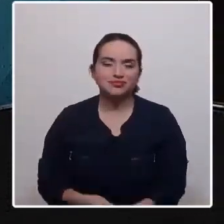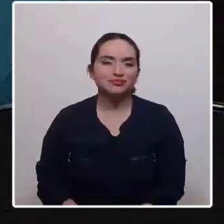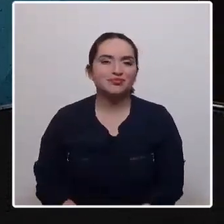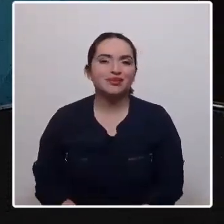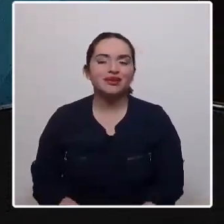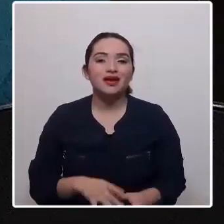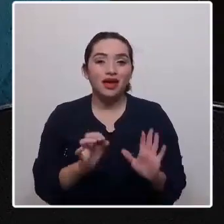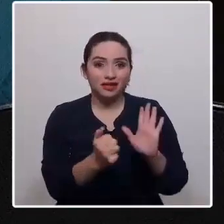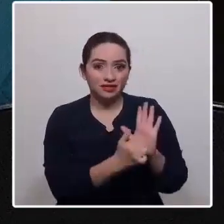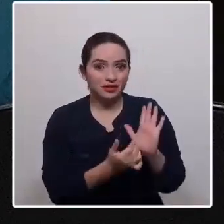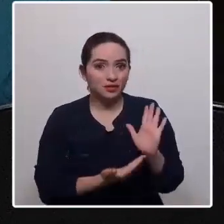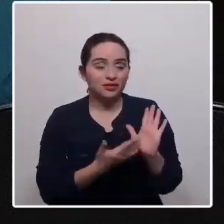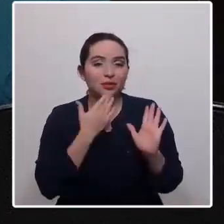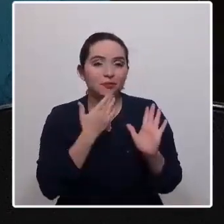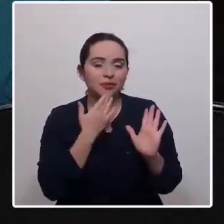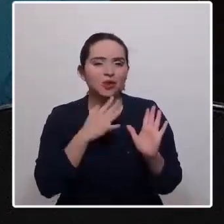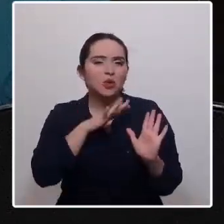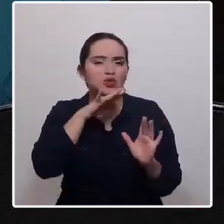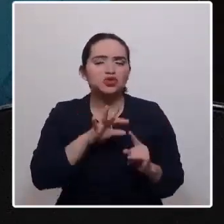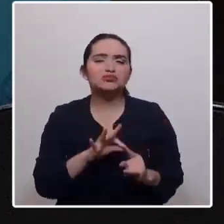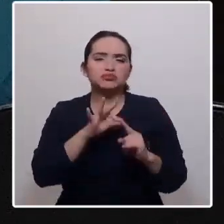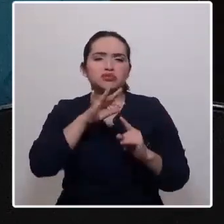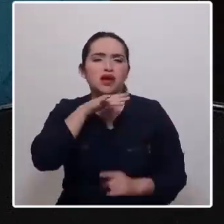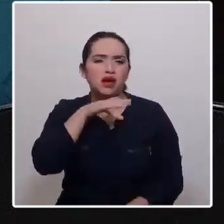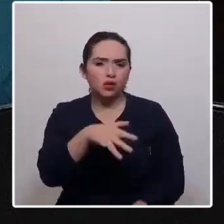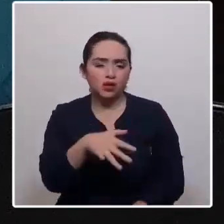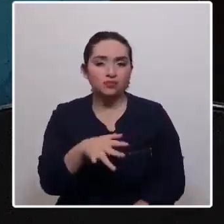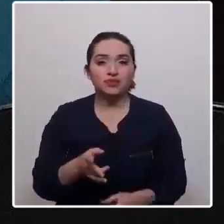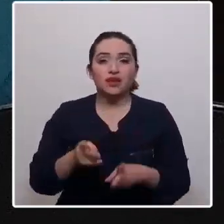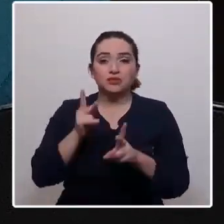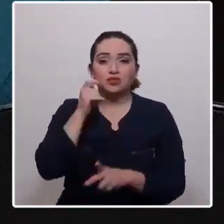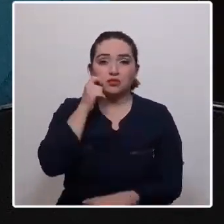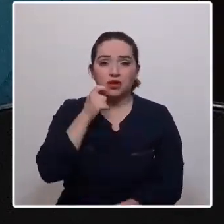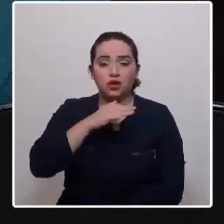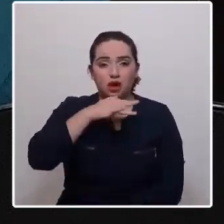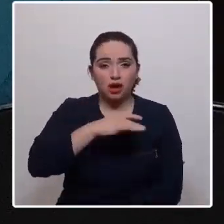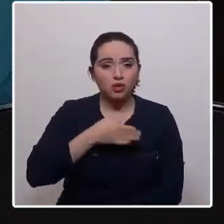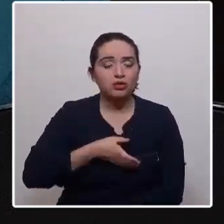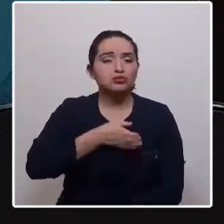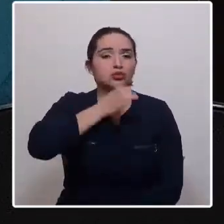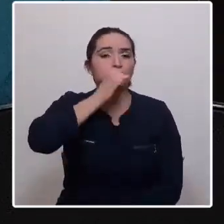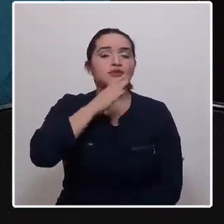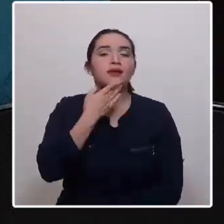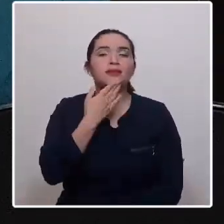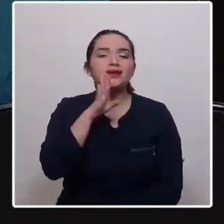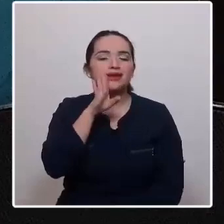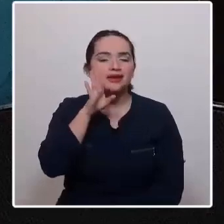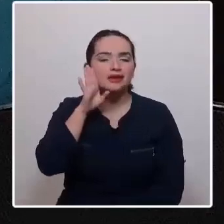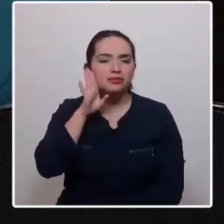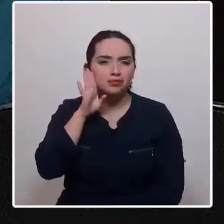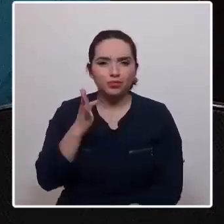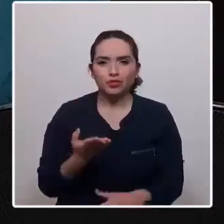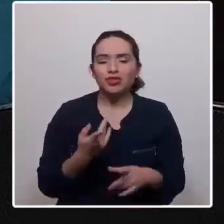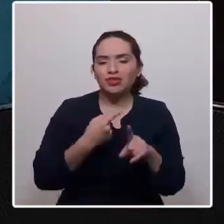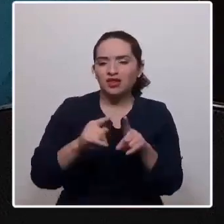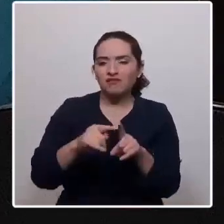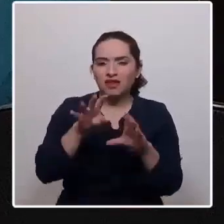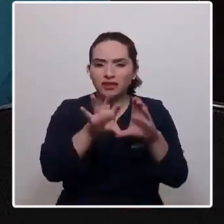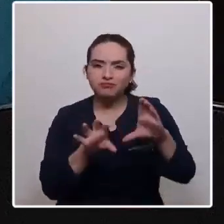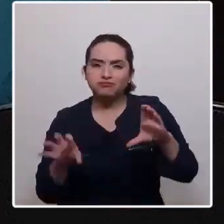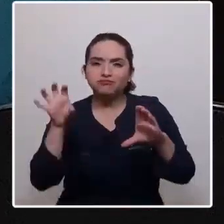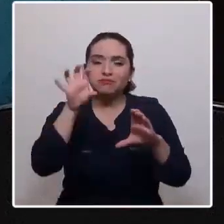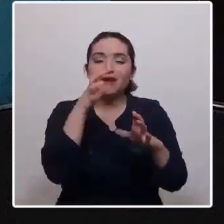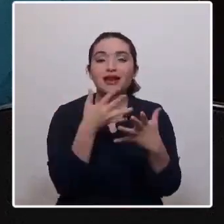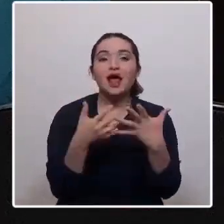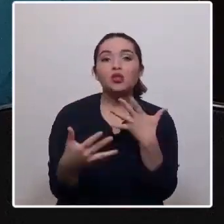también los usos prioritarios de las aguas, donde el derecho humano al agua y al saneamiento, como el equilibrio de los ecosistemas, prevalecen por